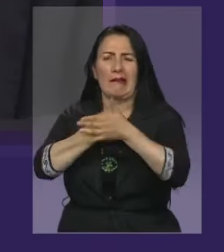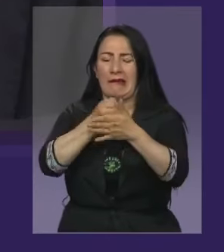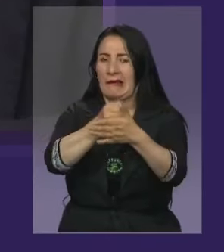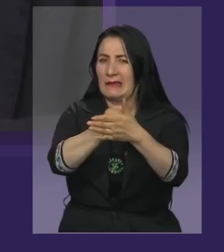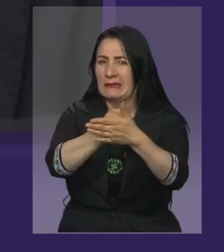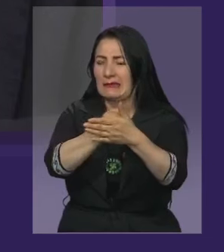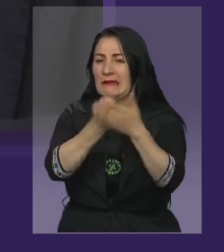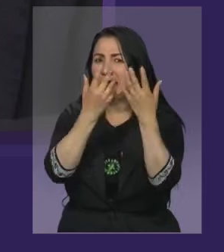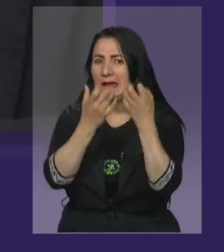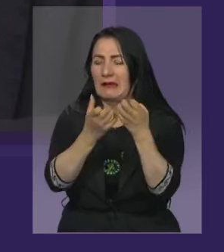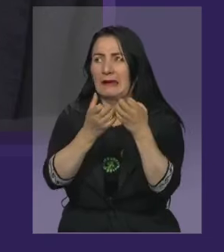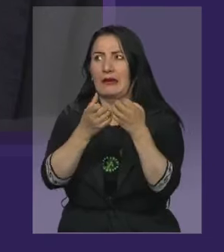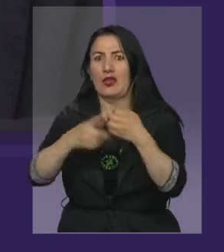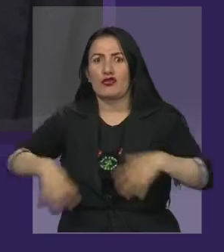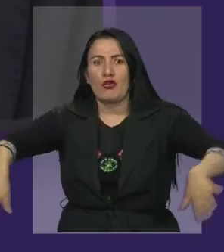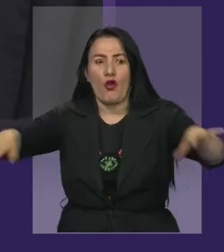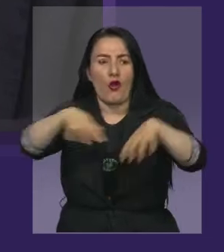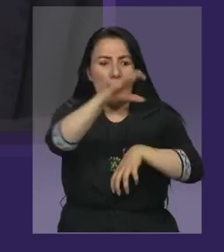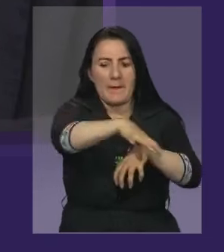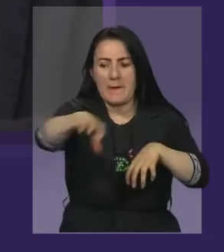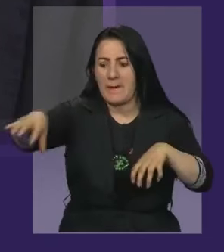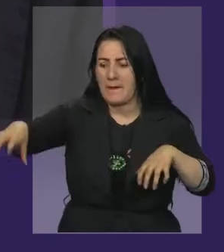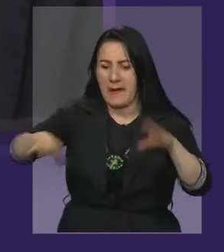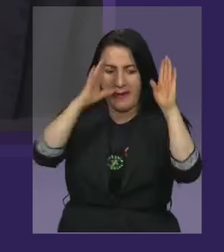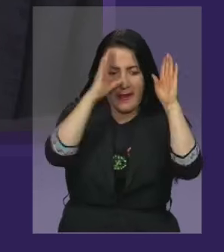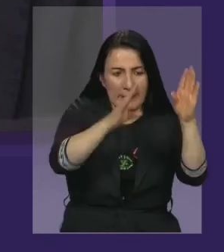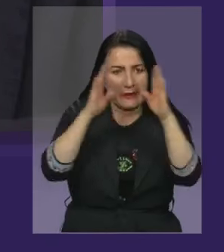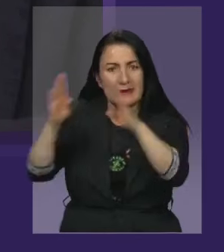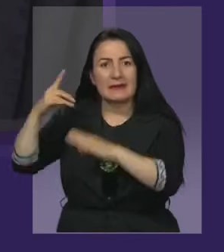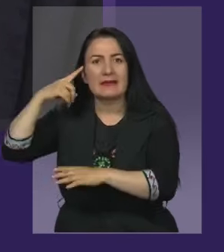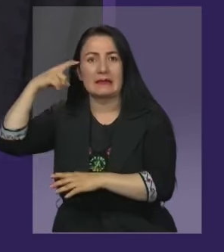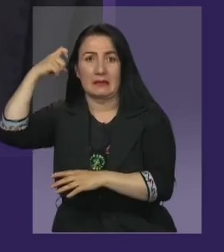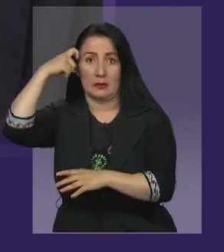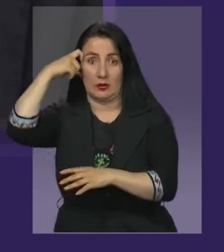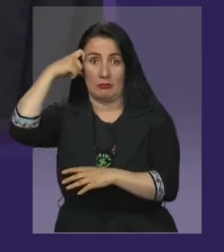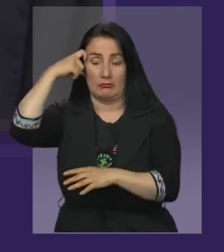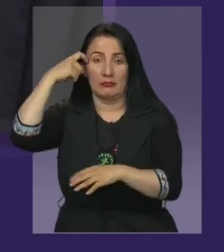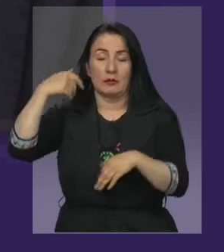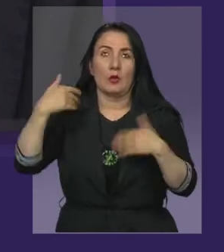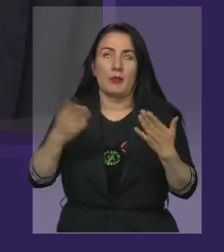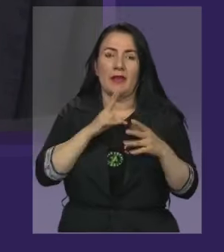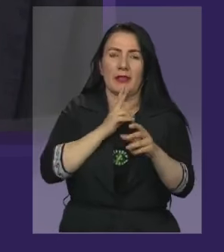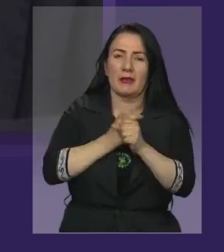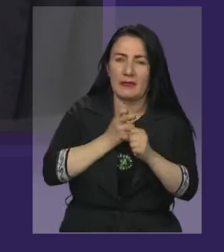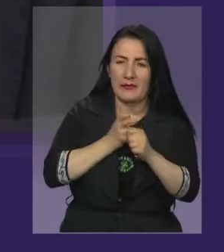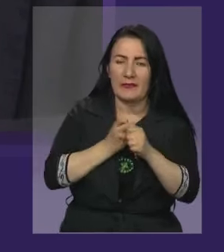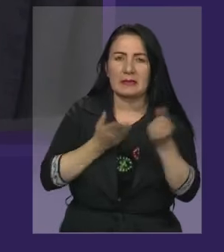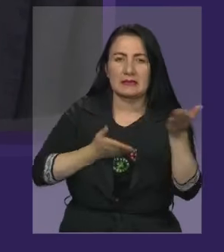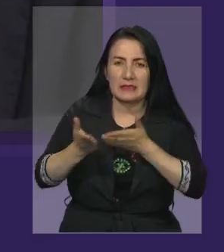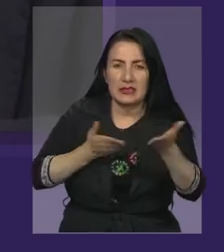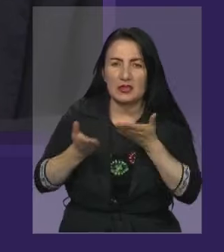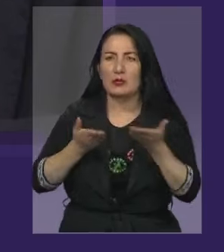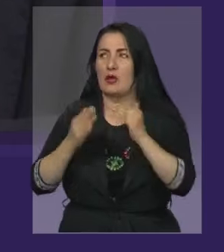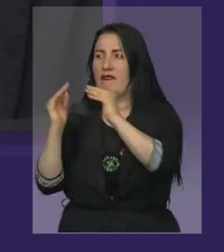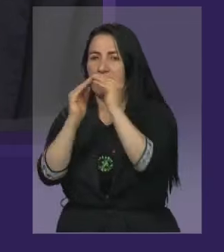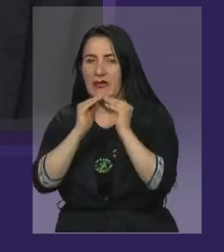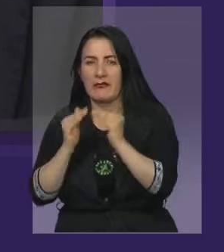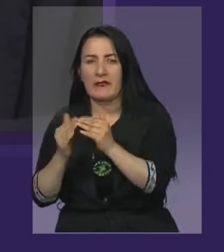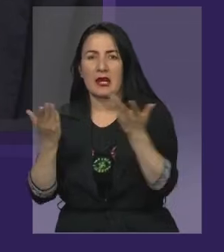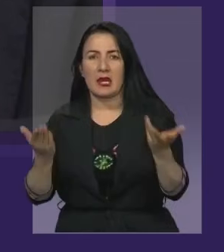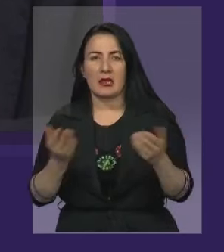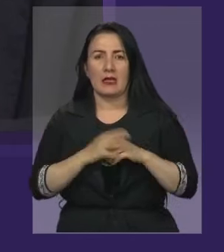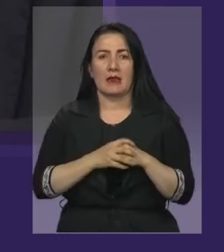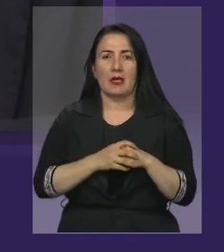toda la intersectorialidad en atender esos riesgos, donde tengamos dificultades en servicios, en vivienda, en